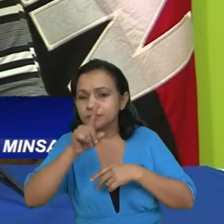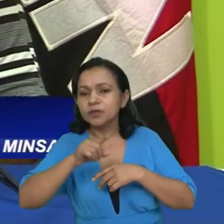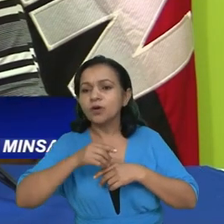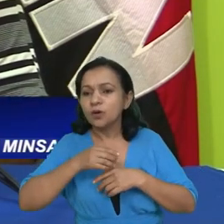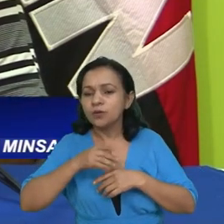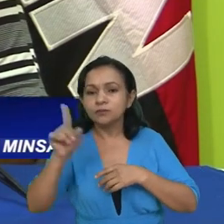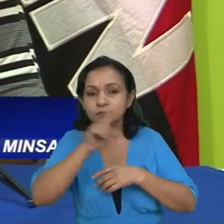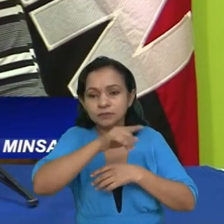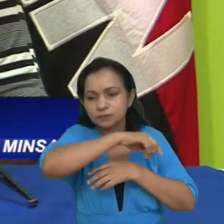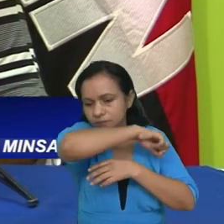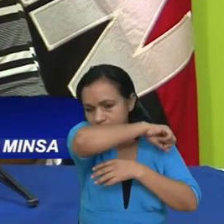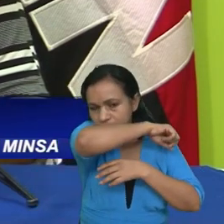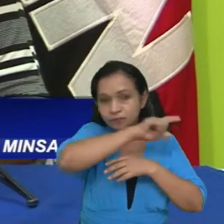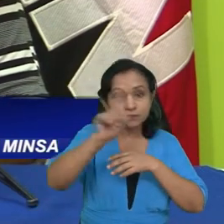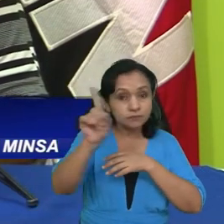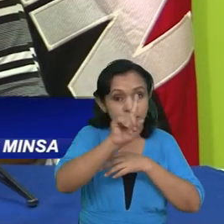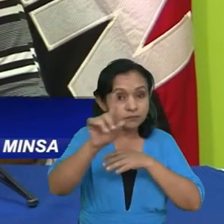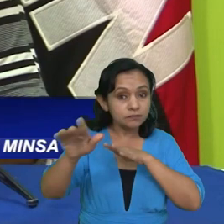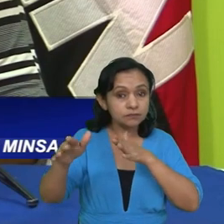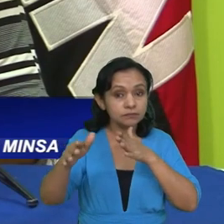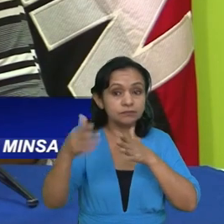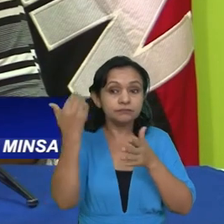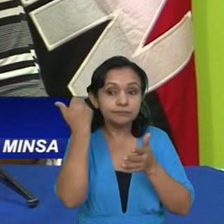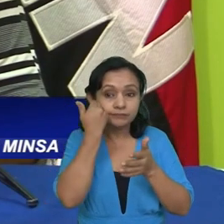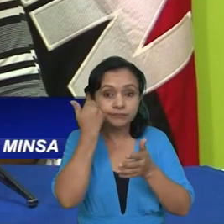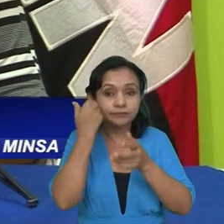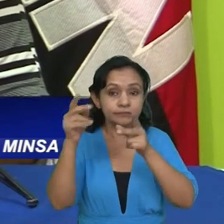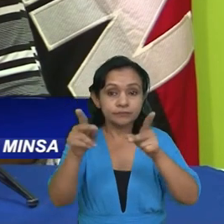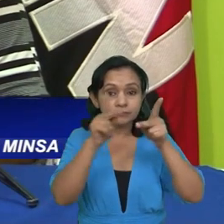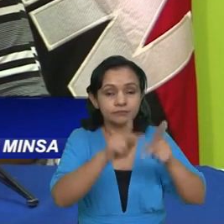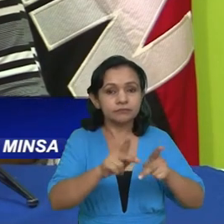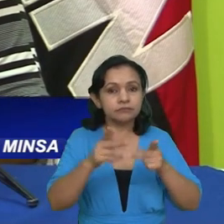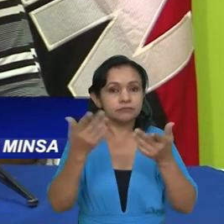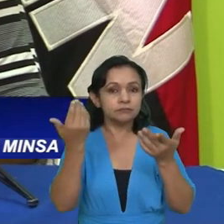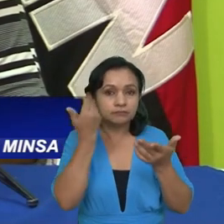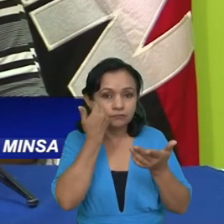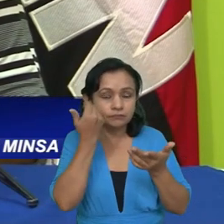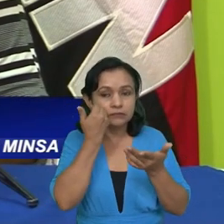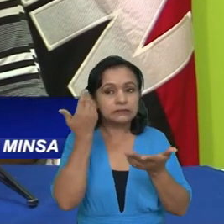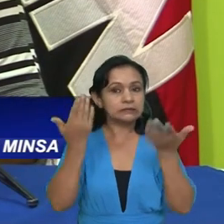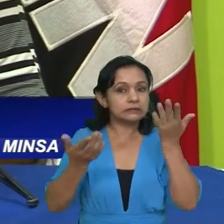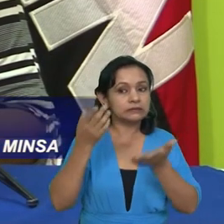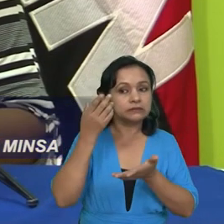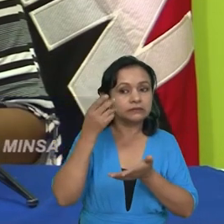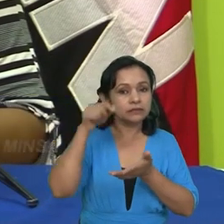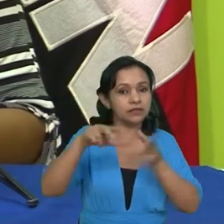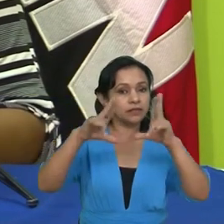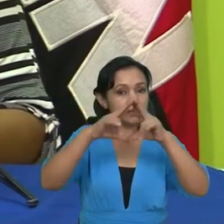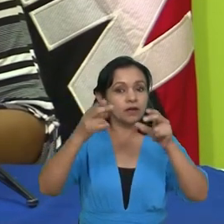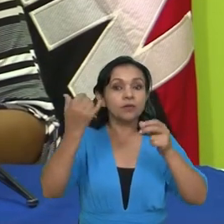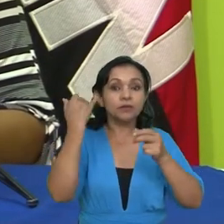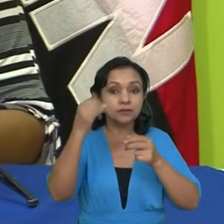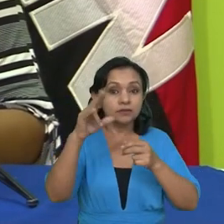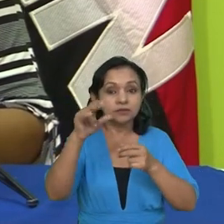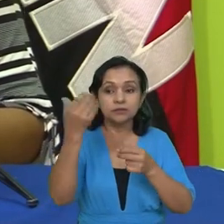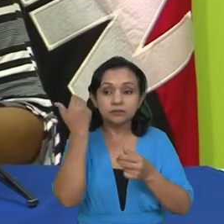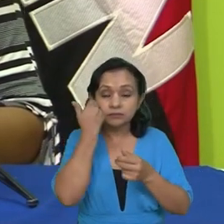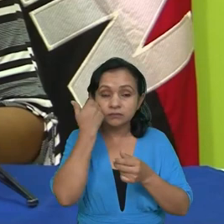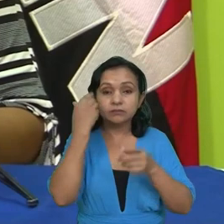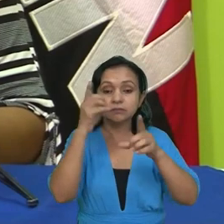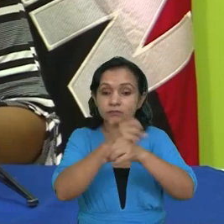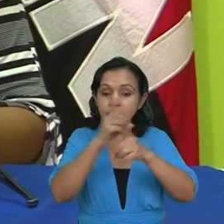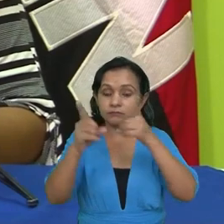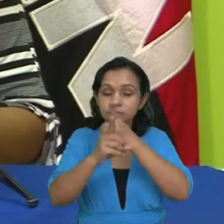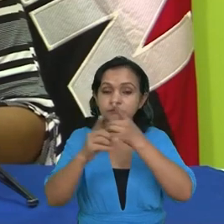hemos es una cosa que no debe esperar hasta que estén presentes los casos o la sospecha en nuestro país sino que debe ser un hábito que tenemos que